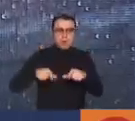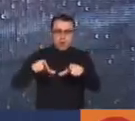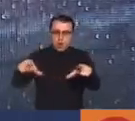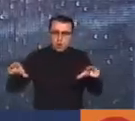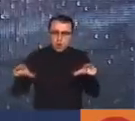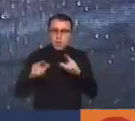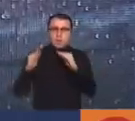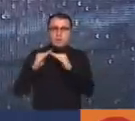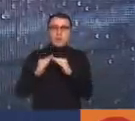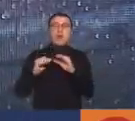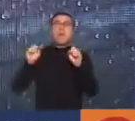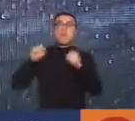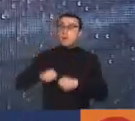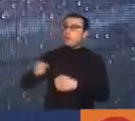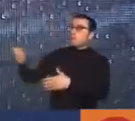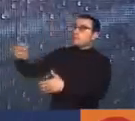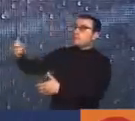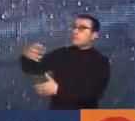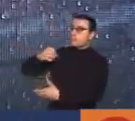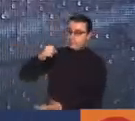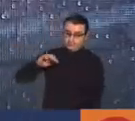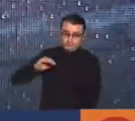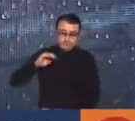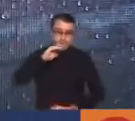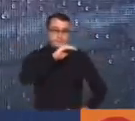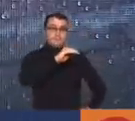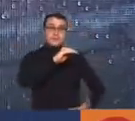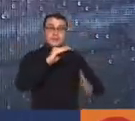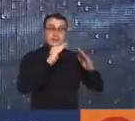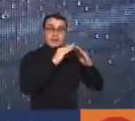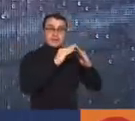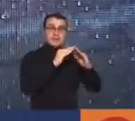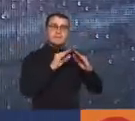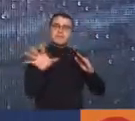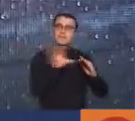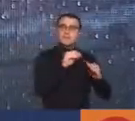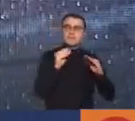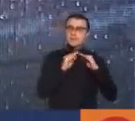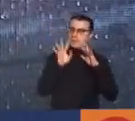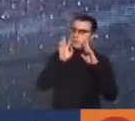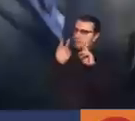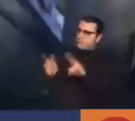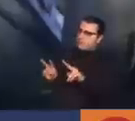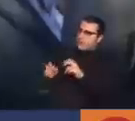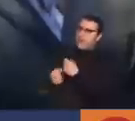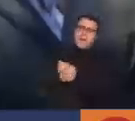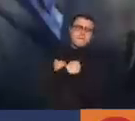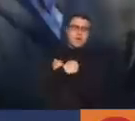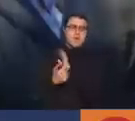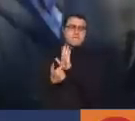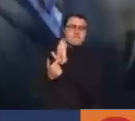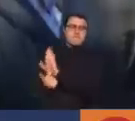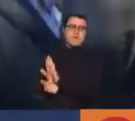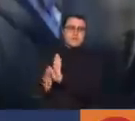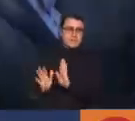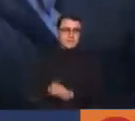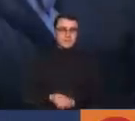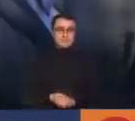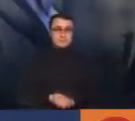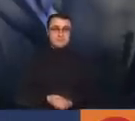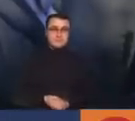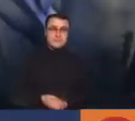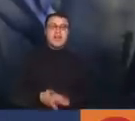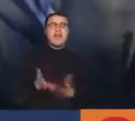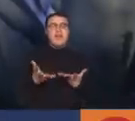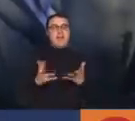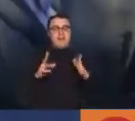llevar el mercadito a la casa hace que los de la casa lo miren con amor, ¿cierto? Y entonces ya